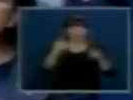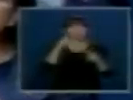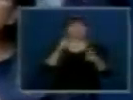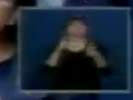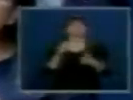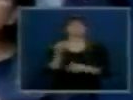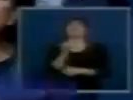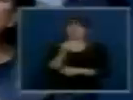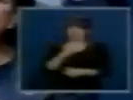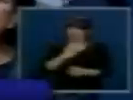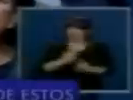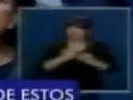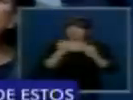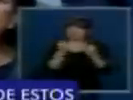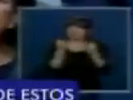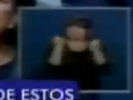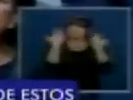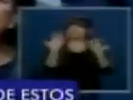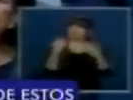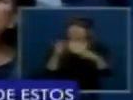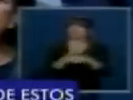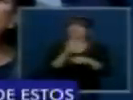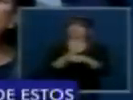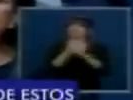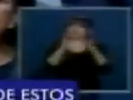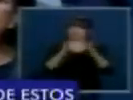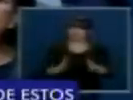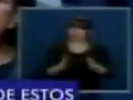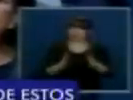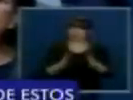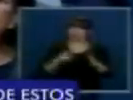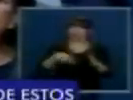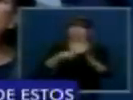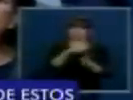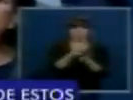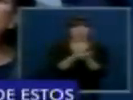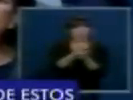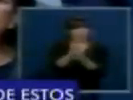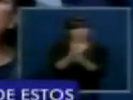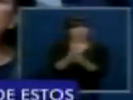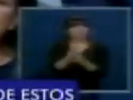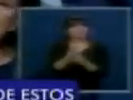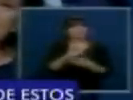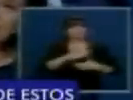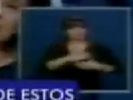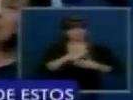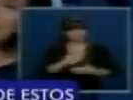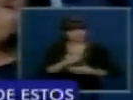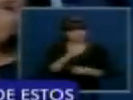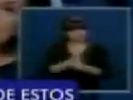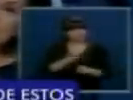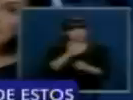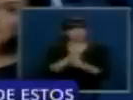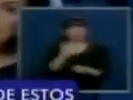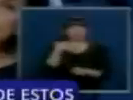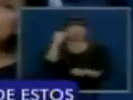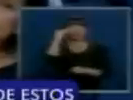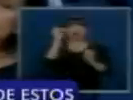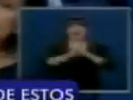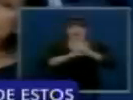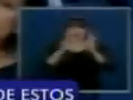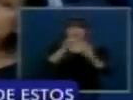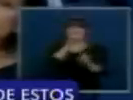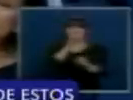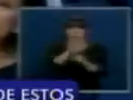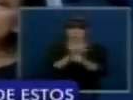también existen miles de funcionarias y funcionarios honestos y abnegadas que tienen claro el compromiso y